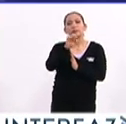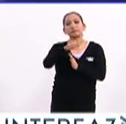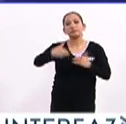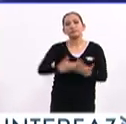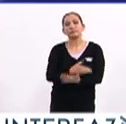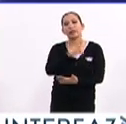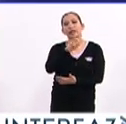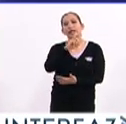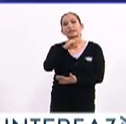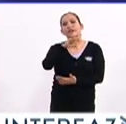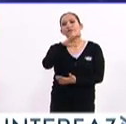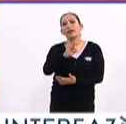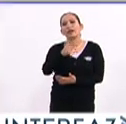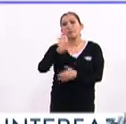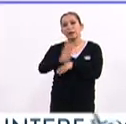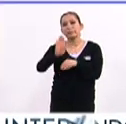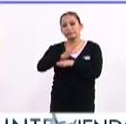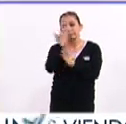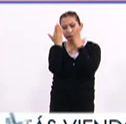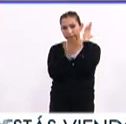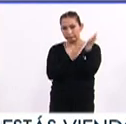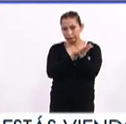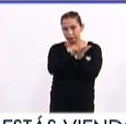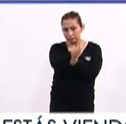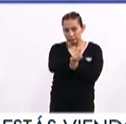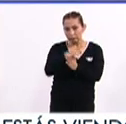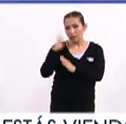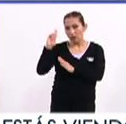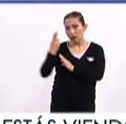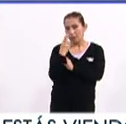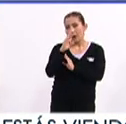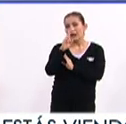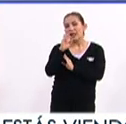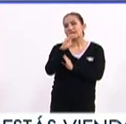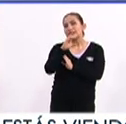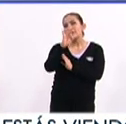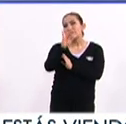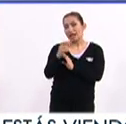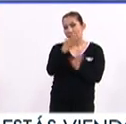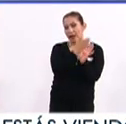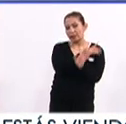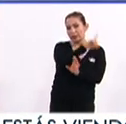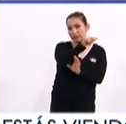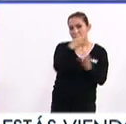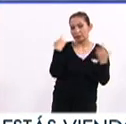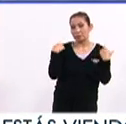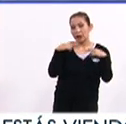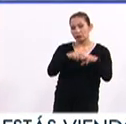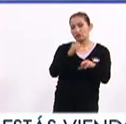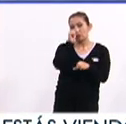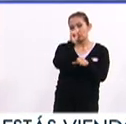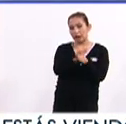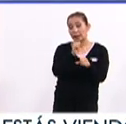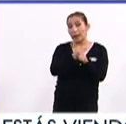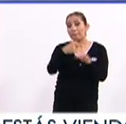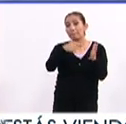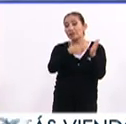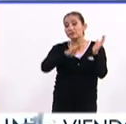en Recife, Brasil. Estudió Derecho en la Universidad de Recife mientras trabajaba como profesor de secundaria.